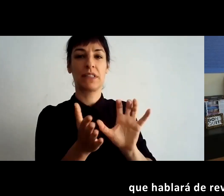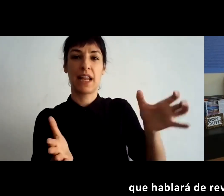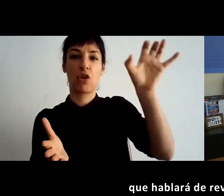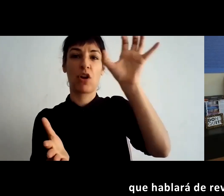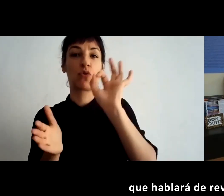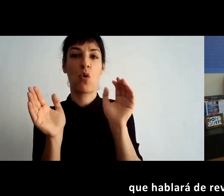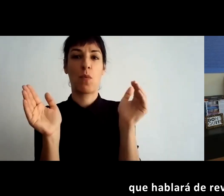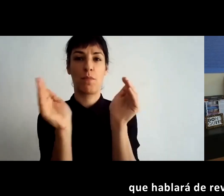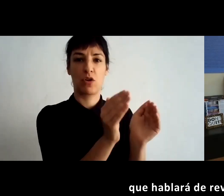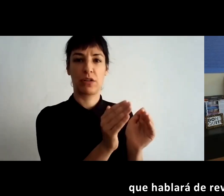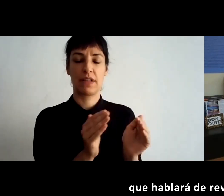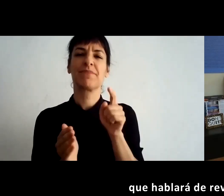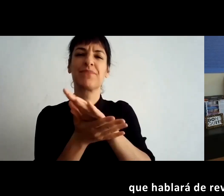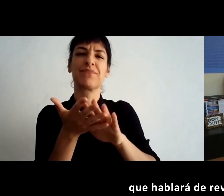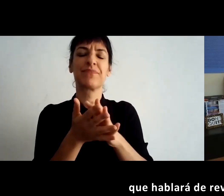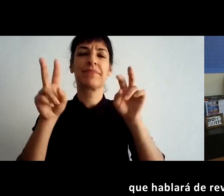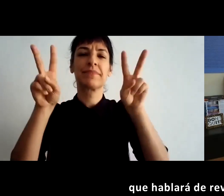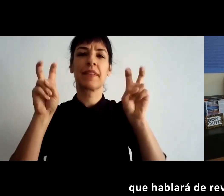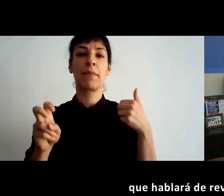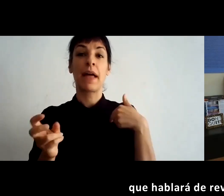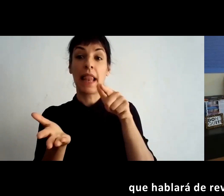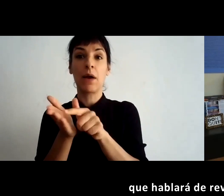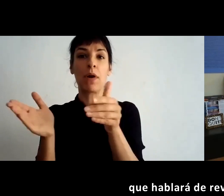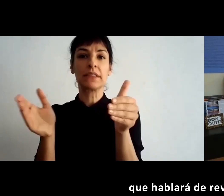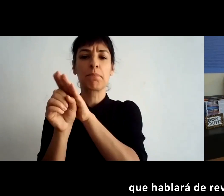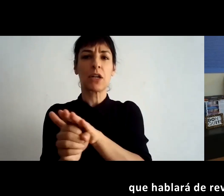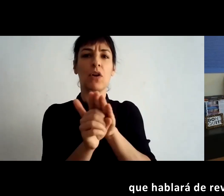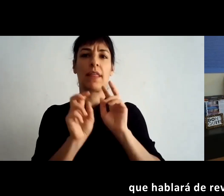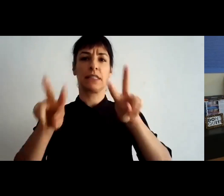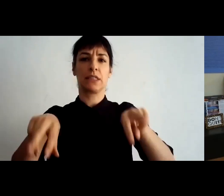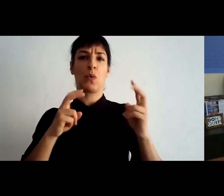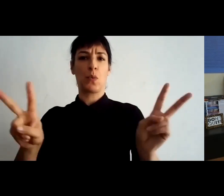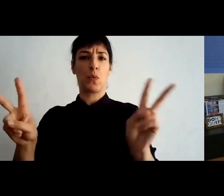la revitalización de las llamadas lenguas minorizadas.